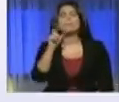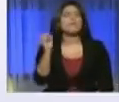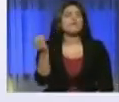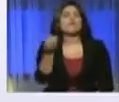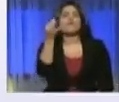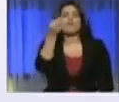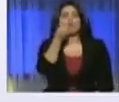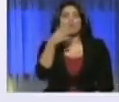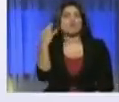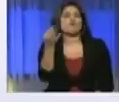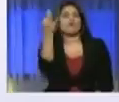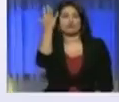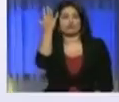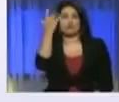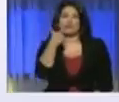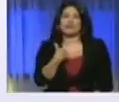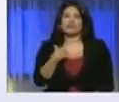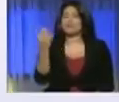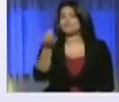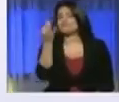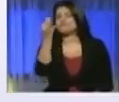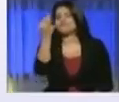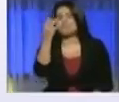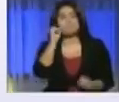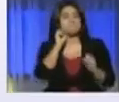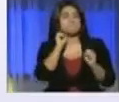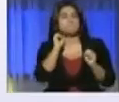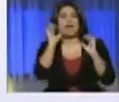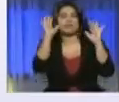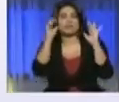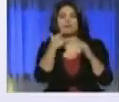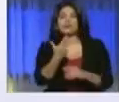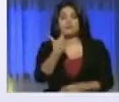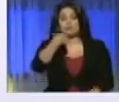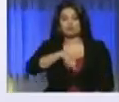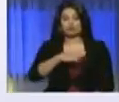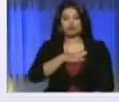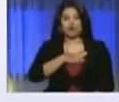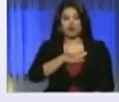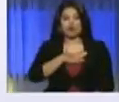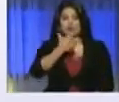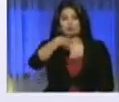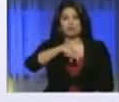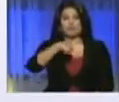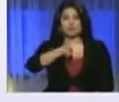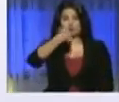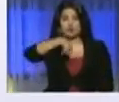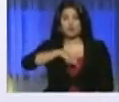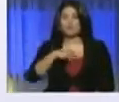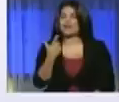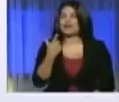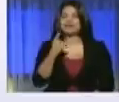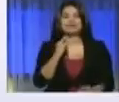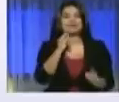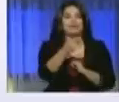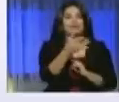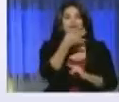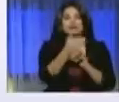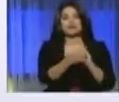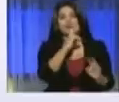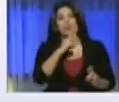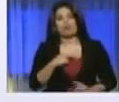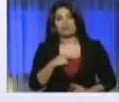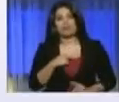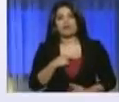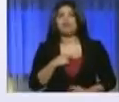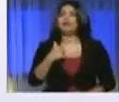¿no? Lo máximo es que uno como ciudadano lo logremos, ¿vale? Uno como ciudadano tenga